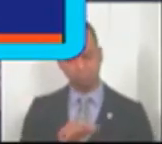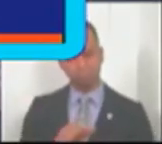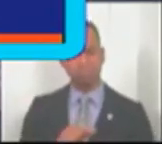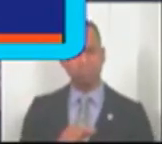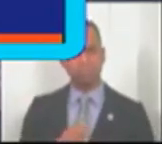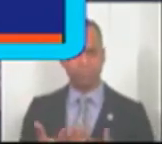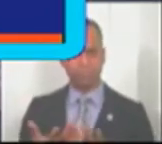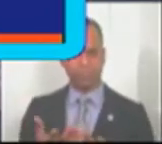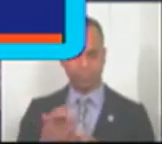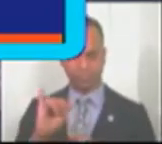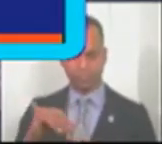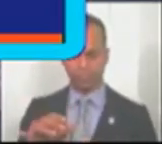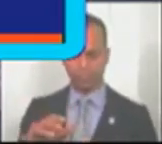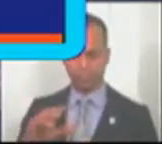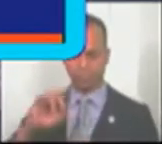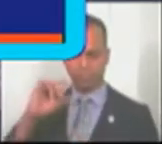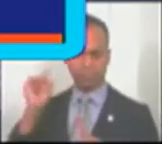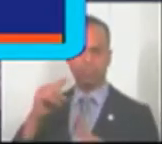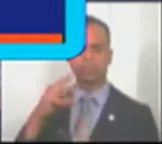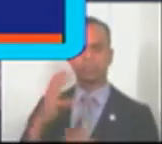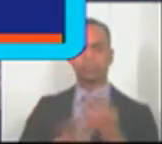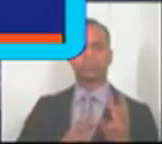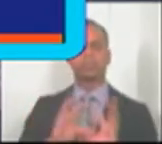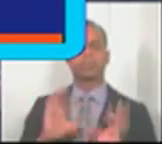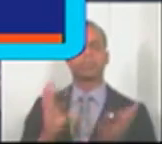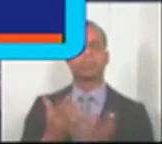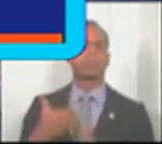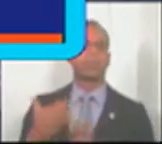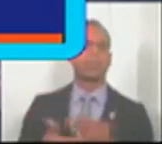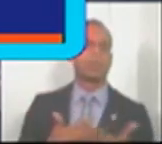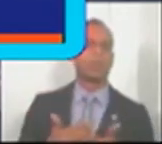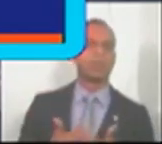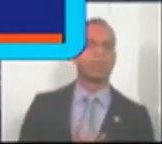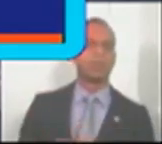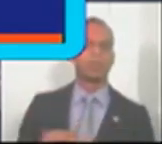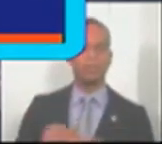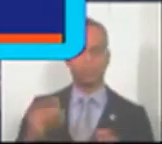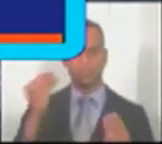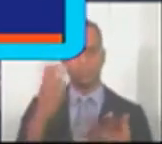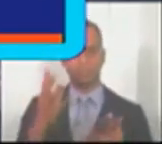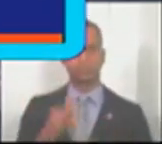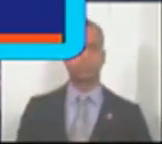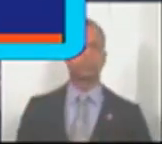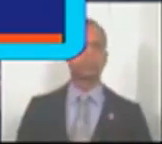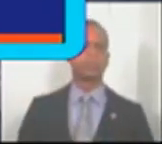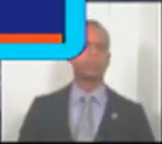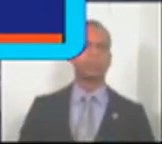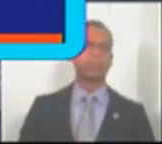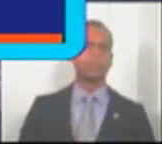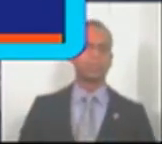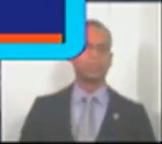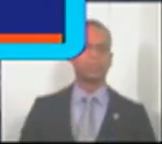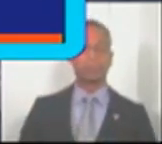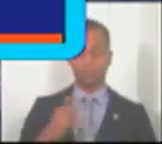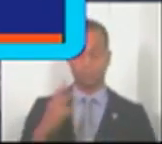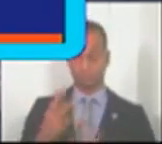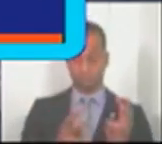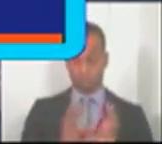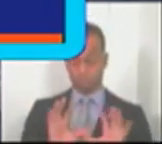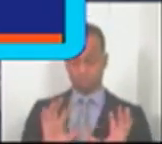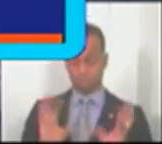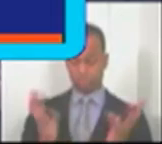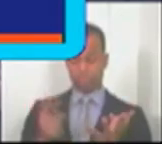en esos inicios era Progreso Global. Yo partía de la base, profesor, de que la globalización